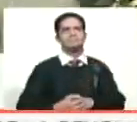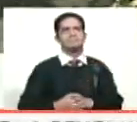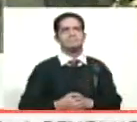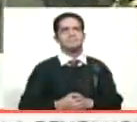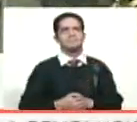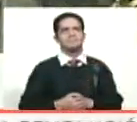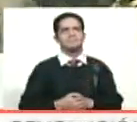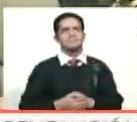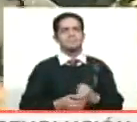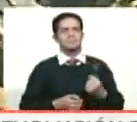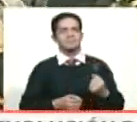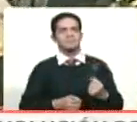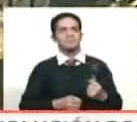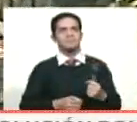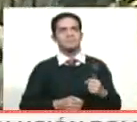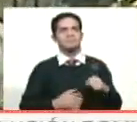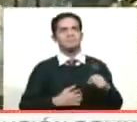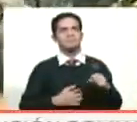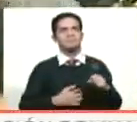La izquierda,